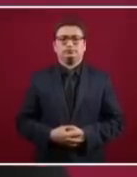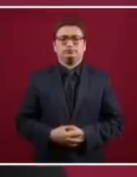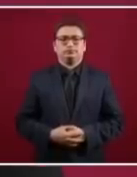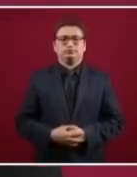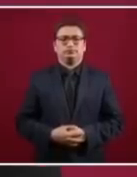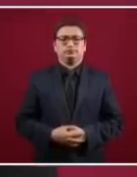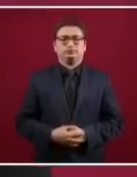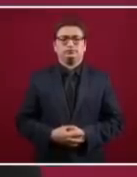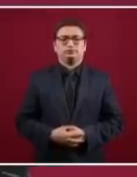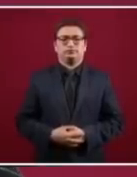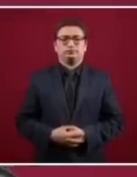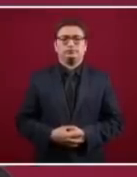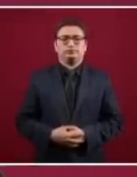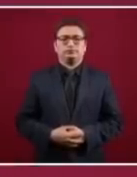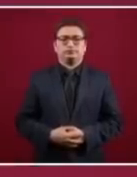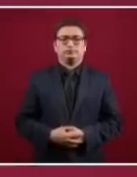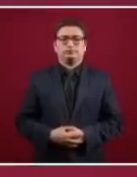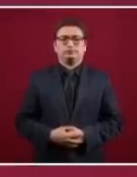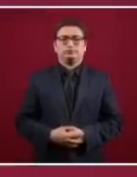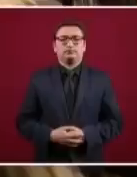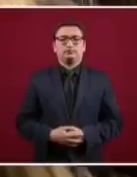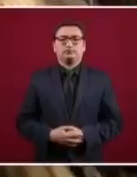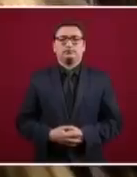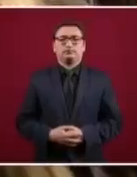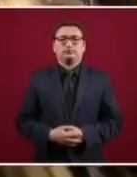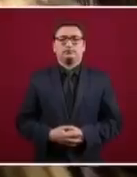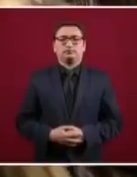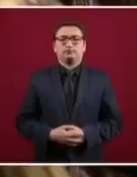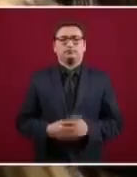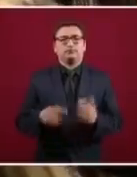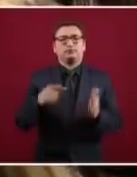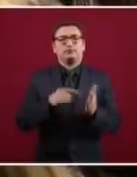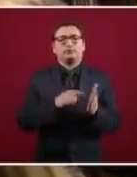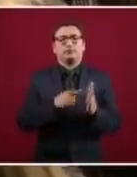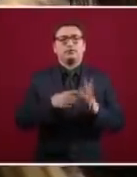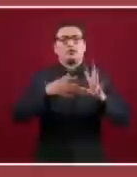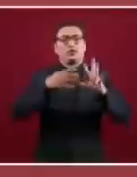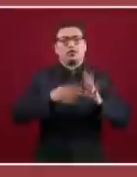aclarando una postura de sarko